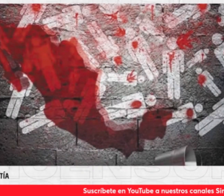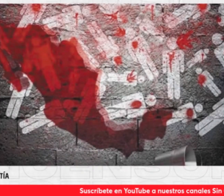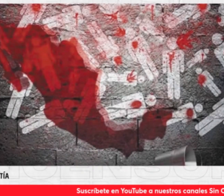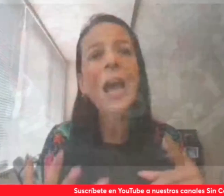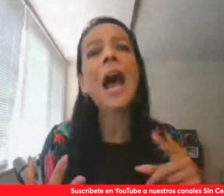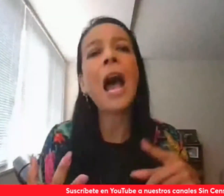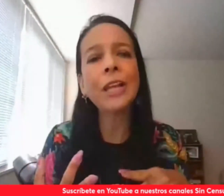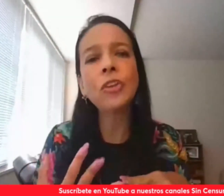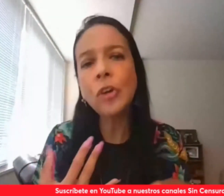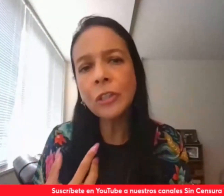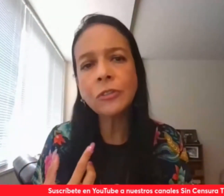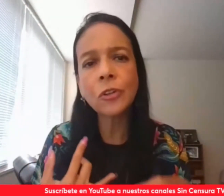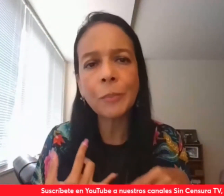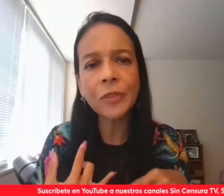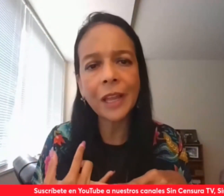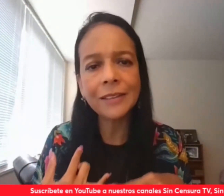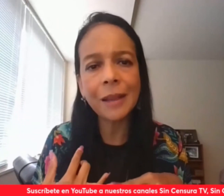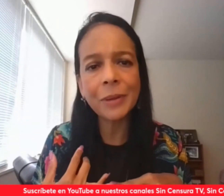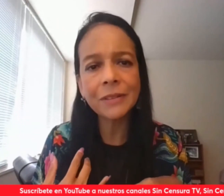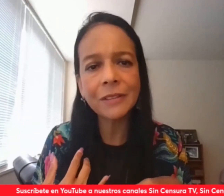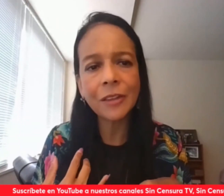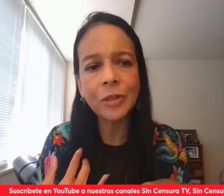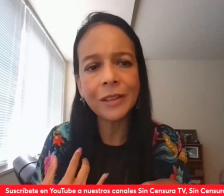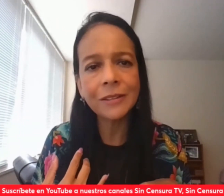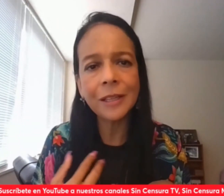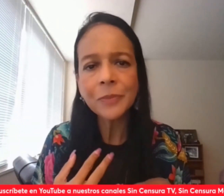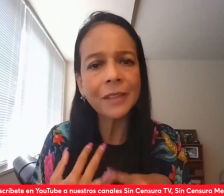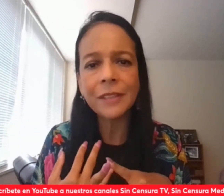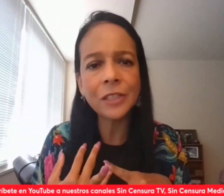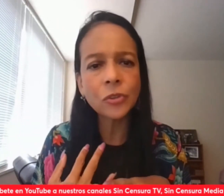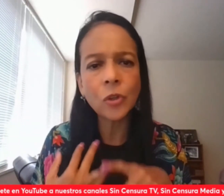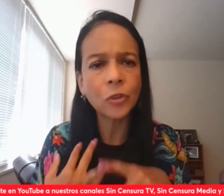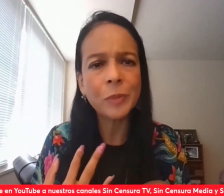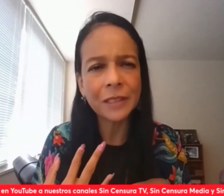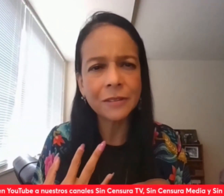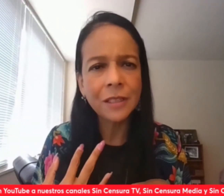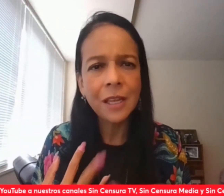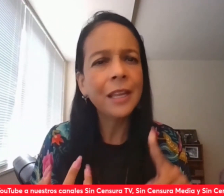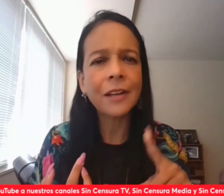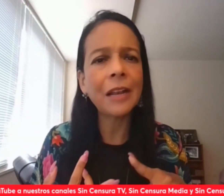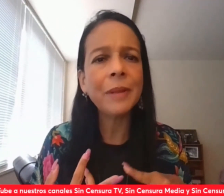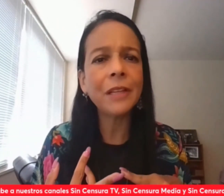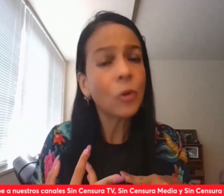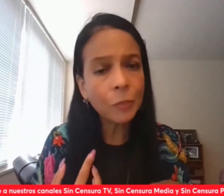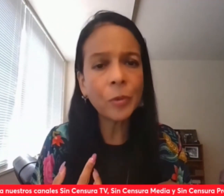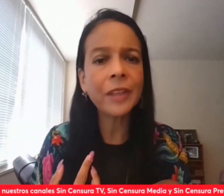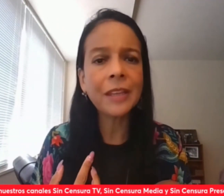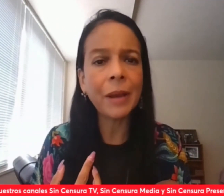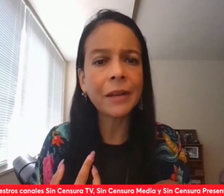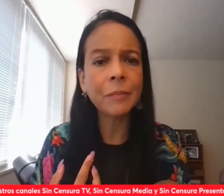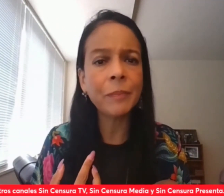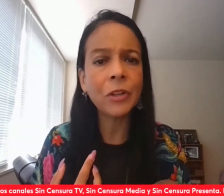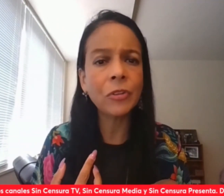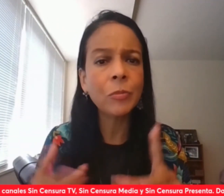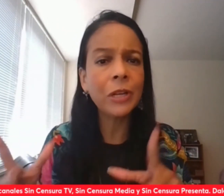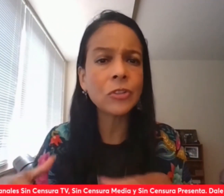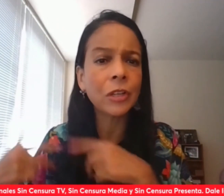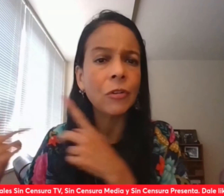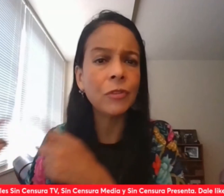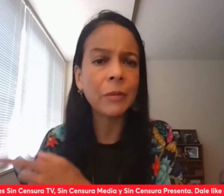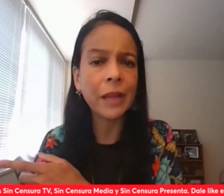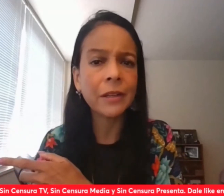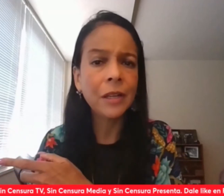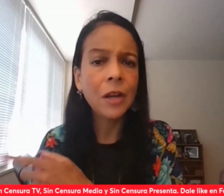mucho que desear, aunque todos estos reportajes de la prensa estadounidense estén hechos con los pies, que realmente no se pueda llamar periodismo el